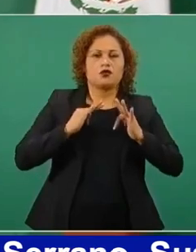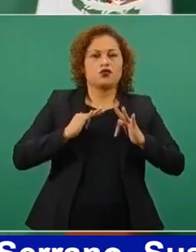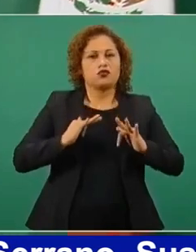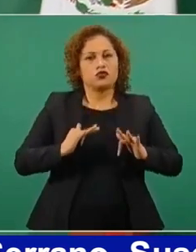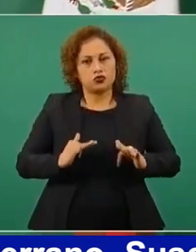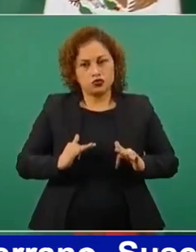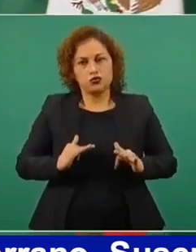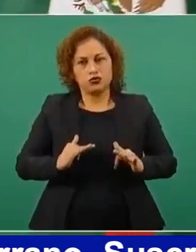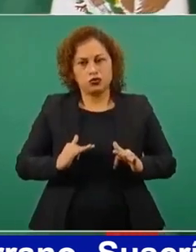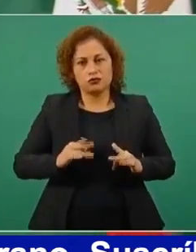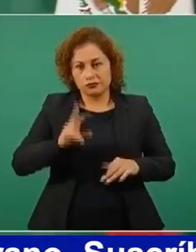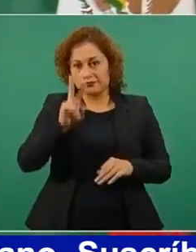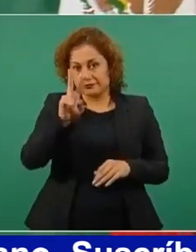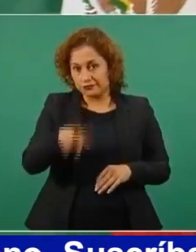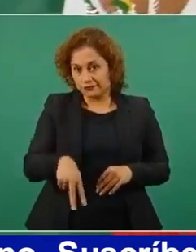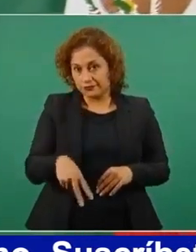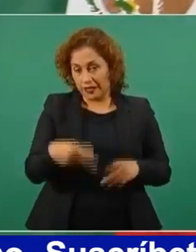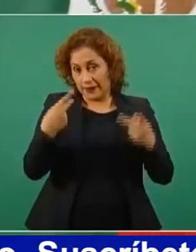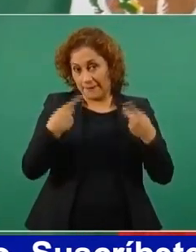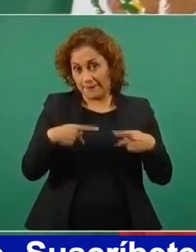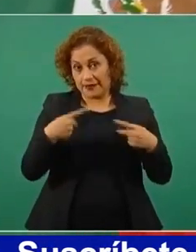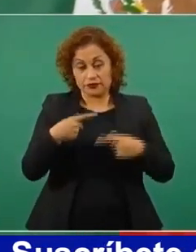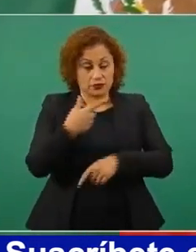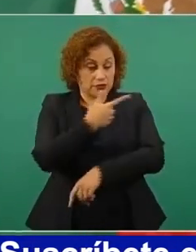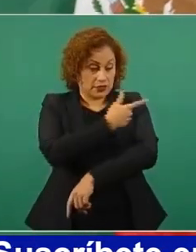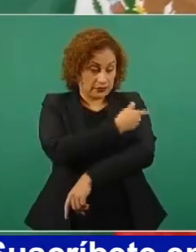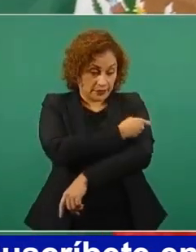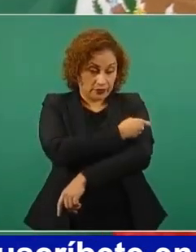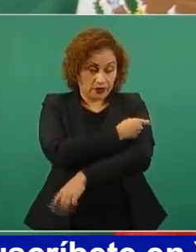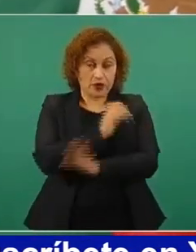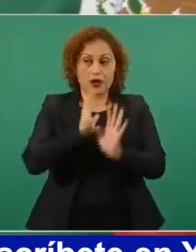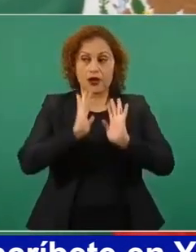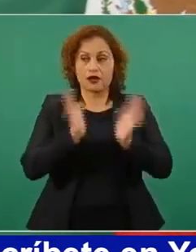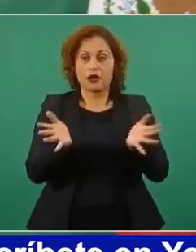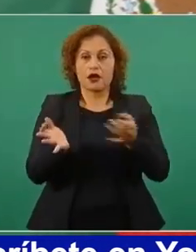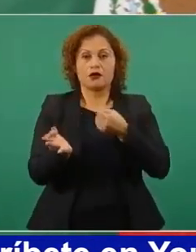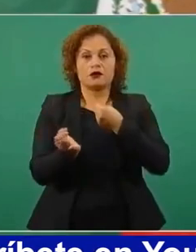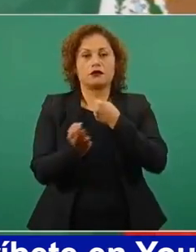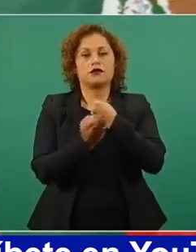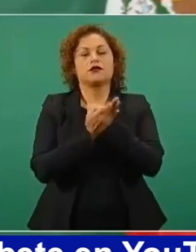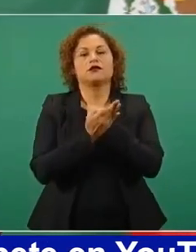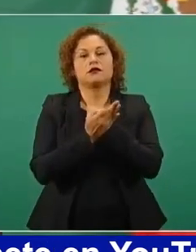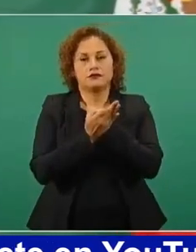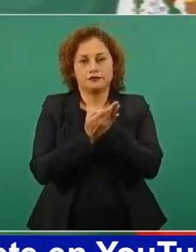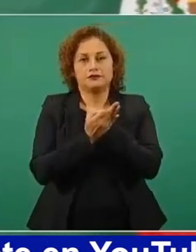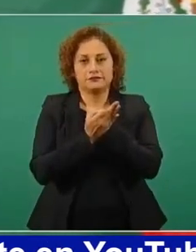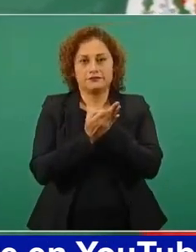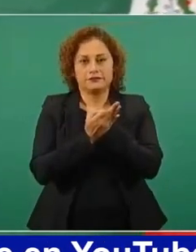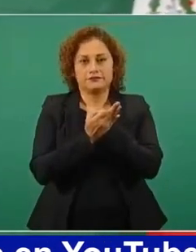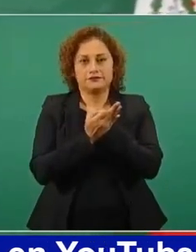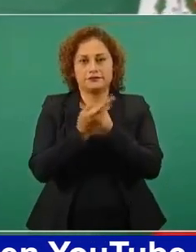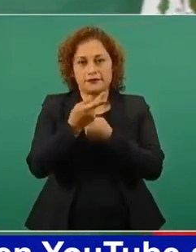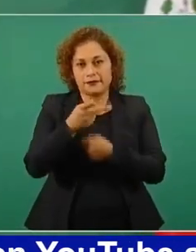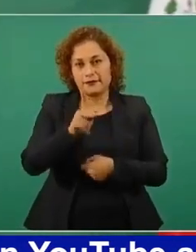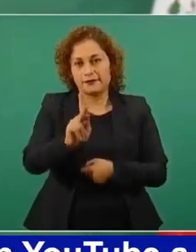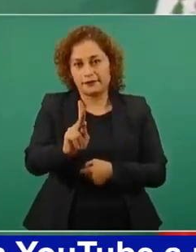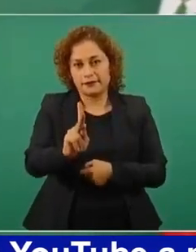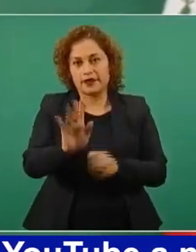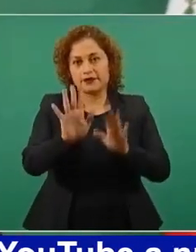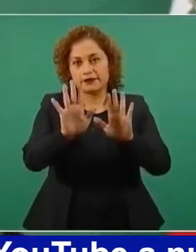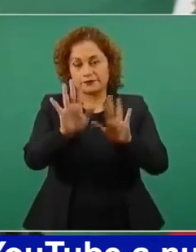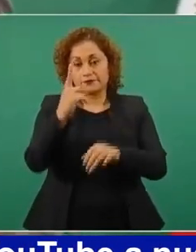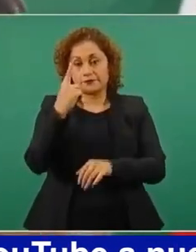O sea, se siente la gente mucho, mucho, muy protegida. Bueno, para empezar, los